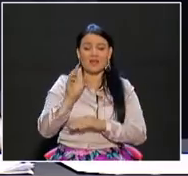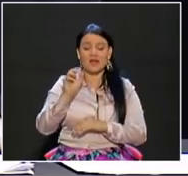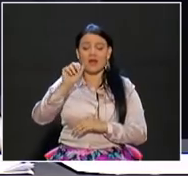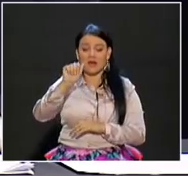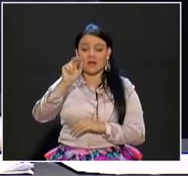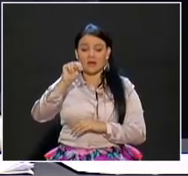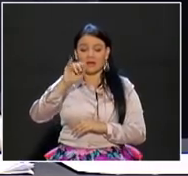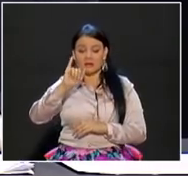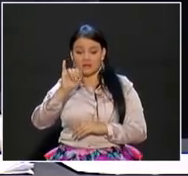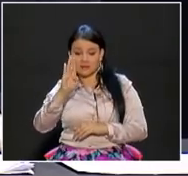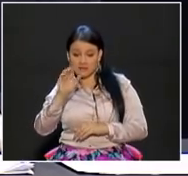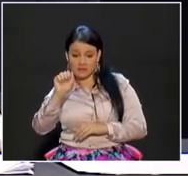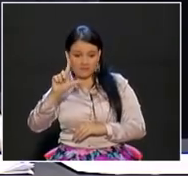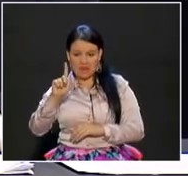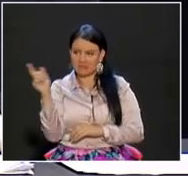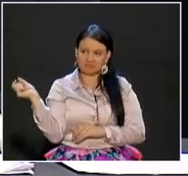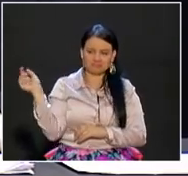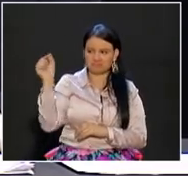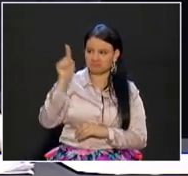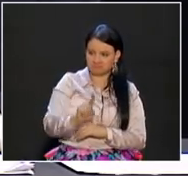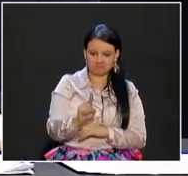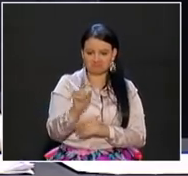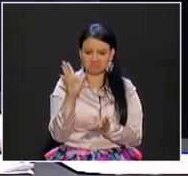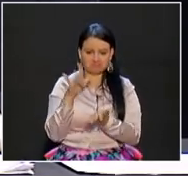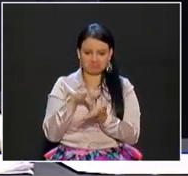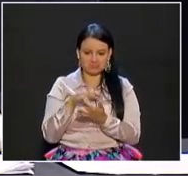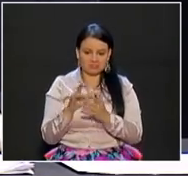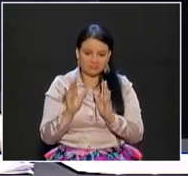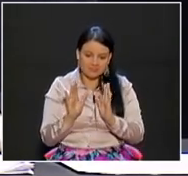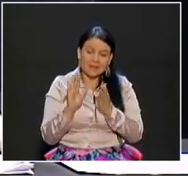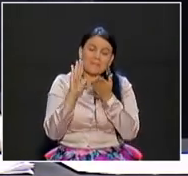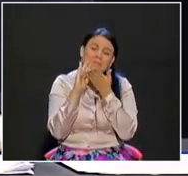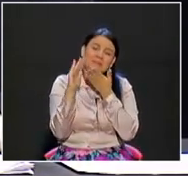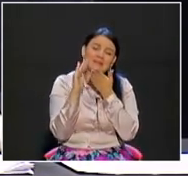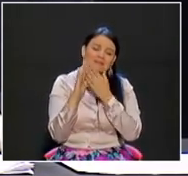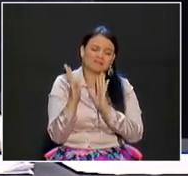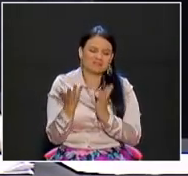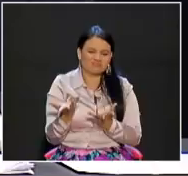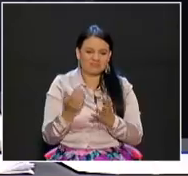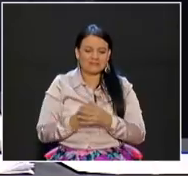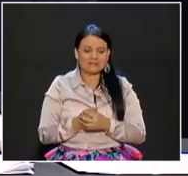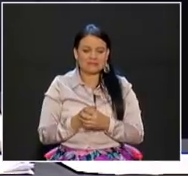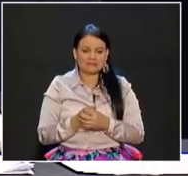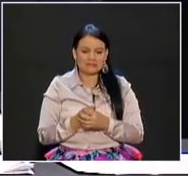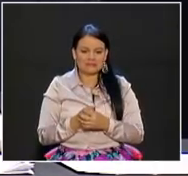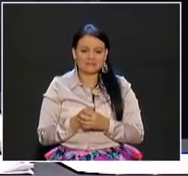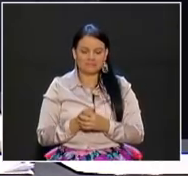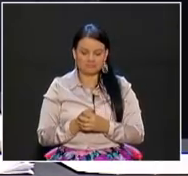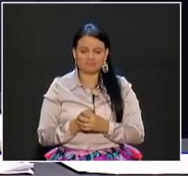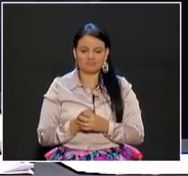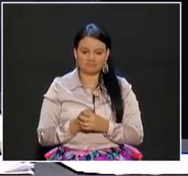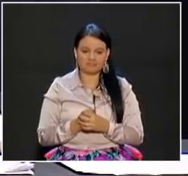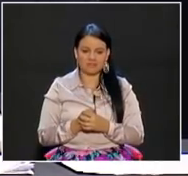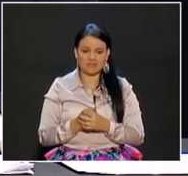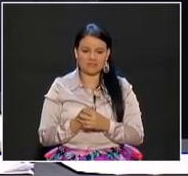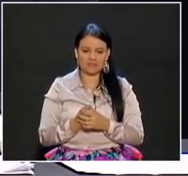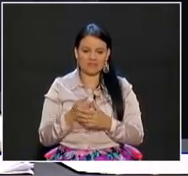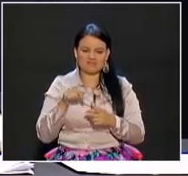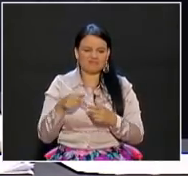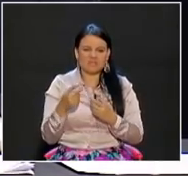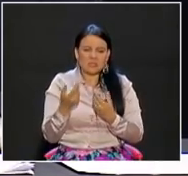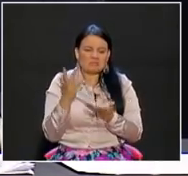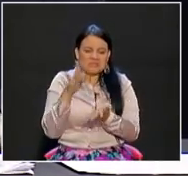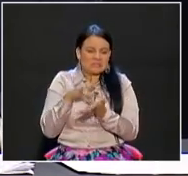se disculpó no va a estar con nosotros en el debate pues consideró que no encontró garantías para venir esta